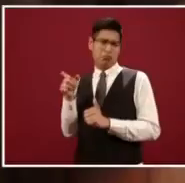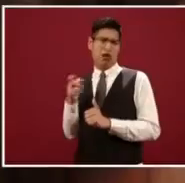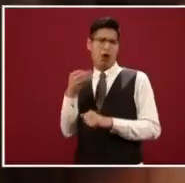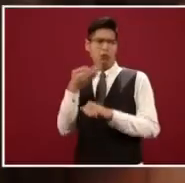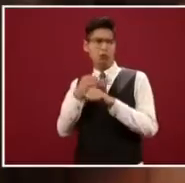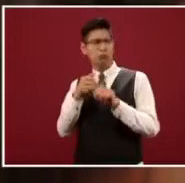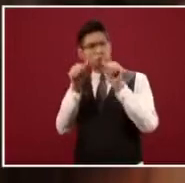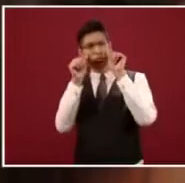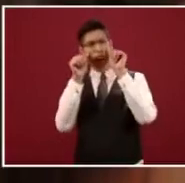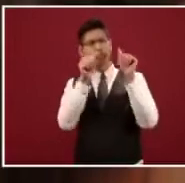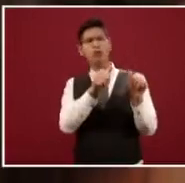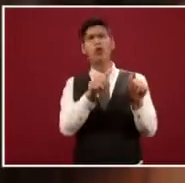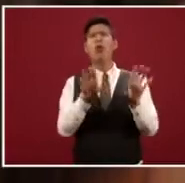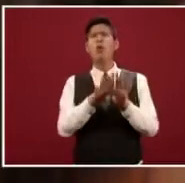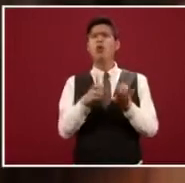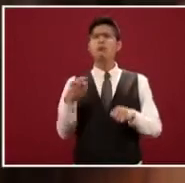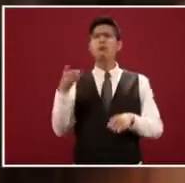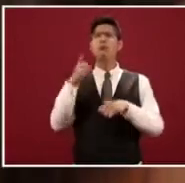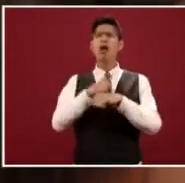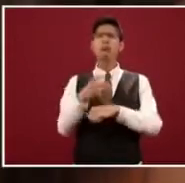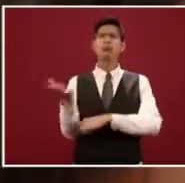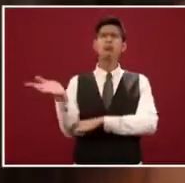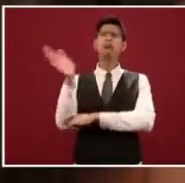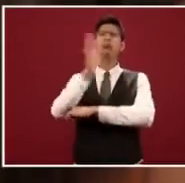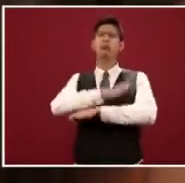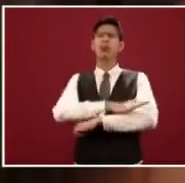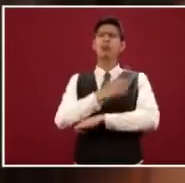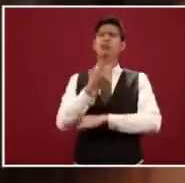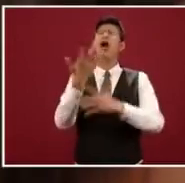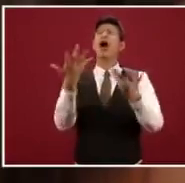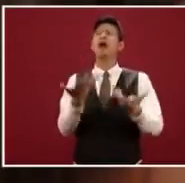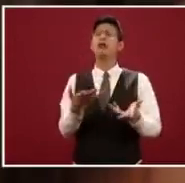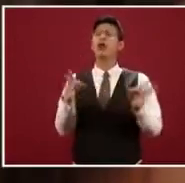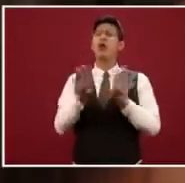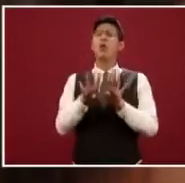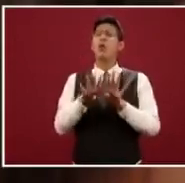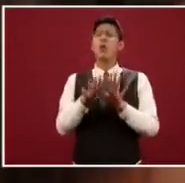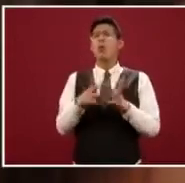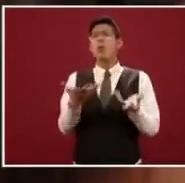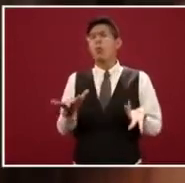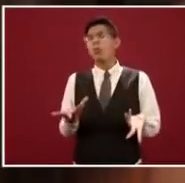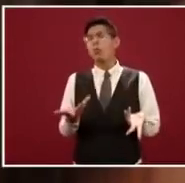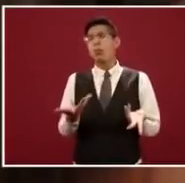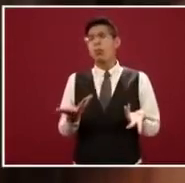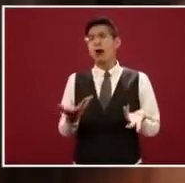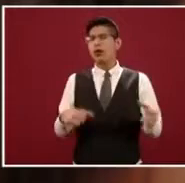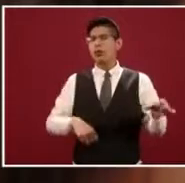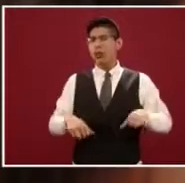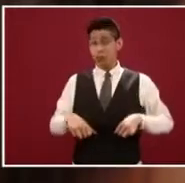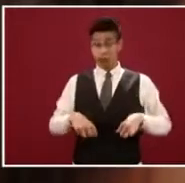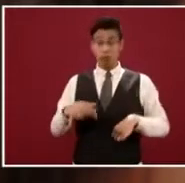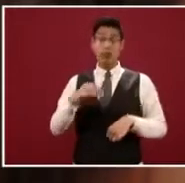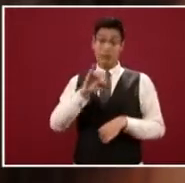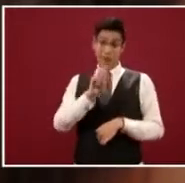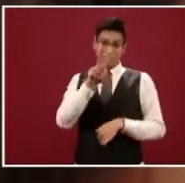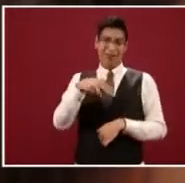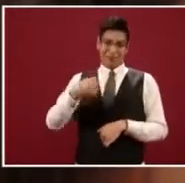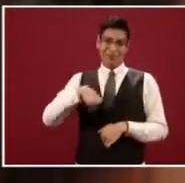su rutina diaria y cómo nosotros, que formamos parte de su familia, tenemos que cuidarlos, cómo